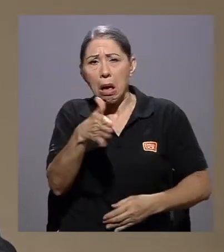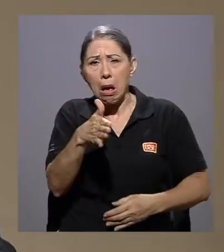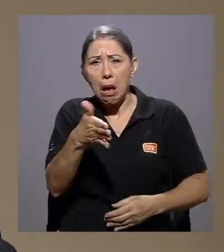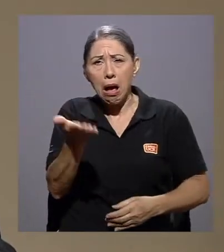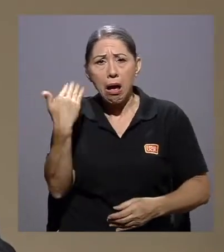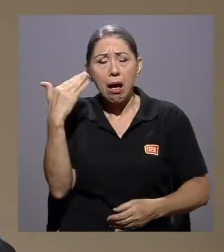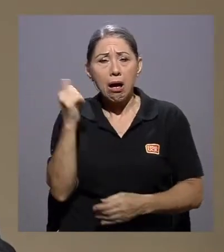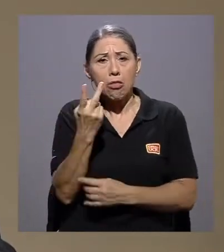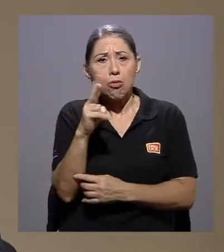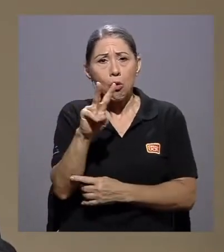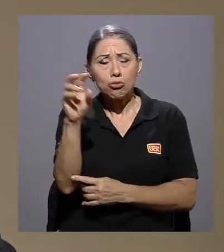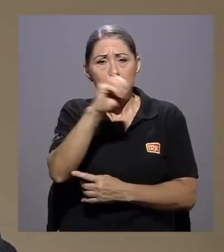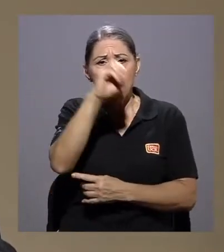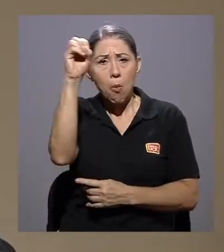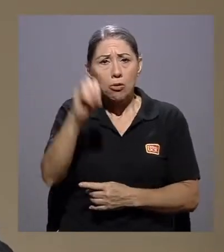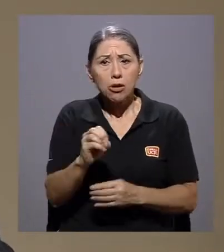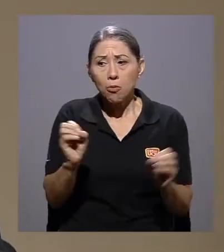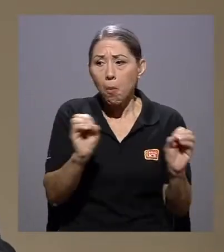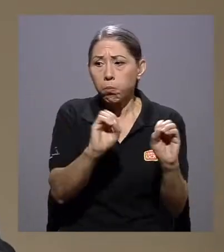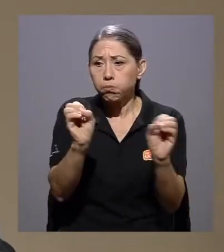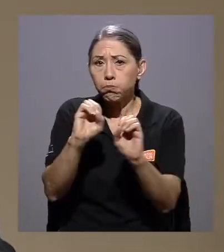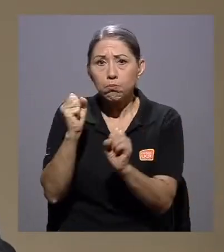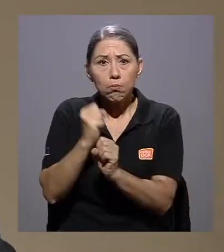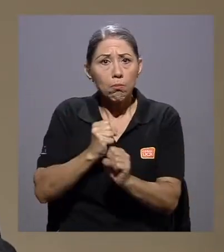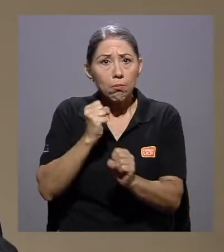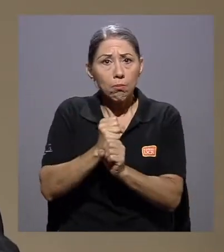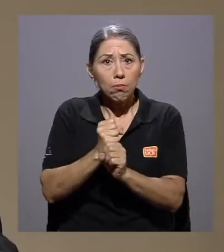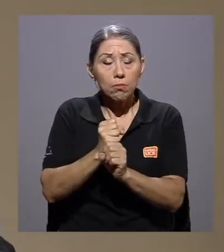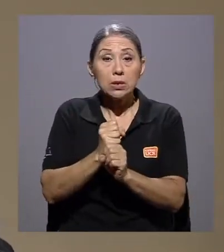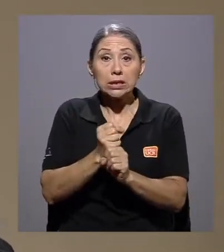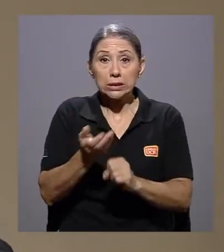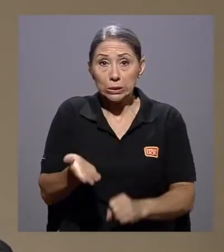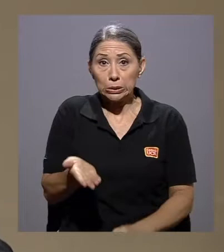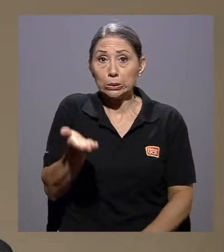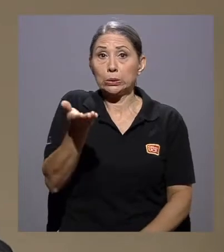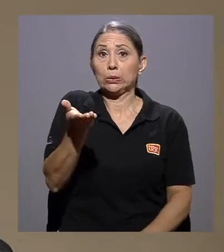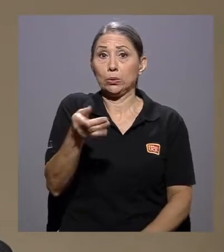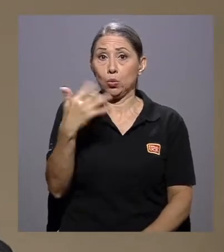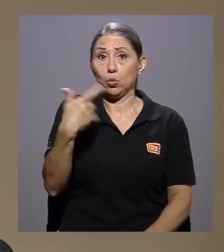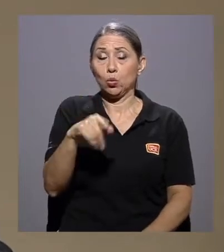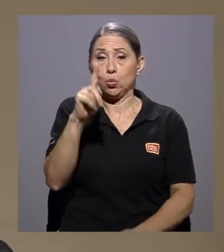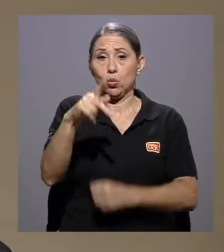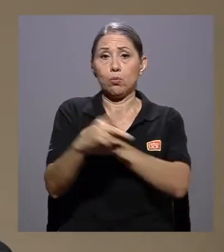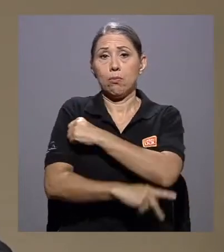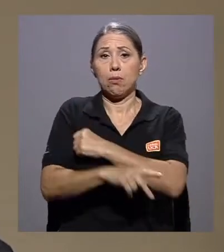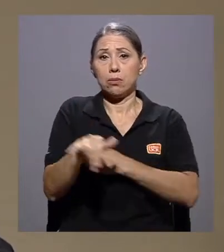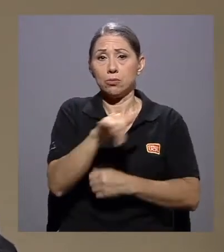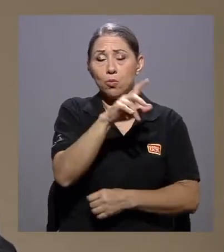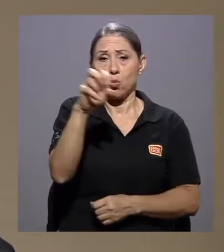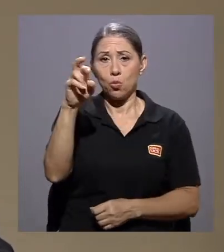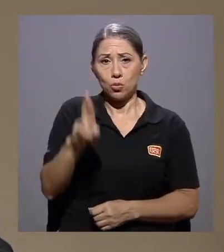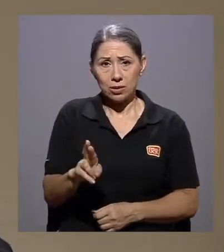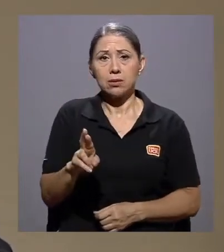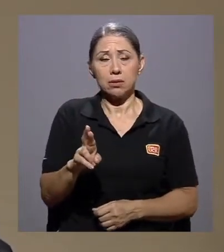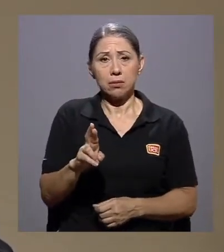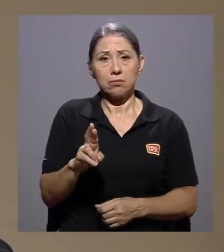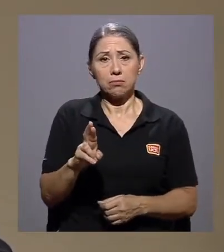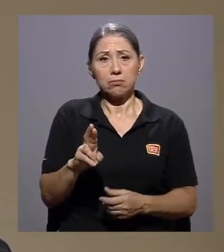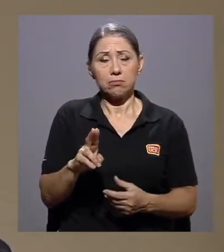era cerca del 12%, era una tasa de desempleo no baja para un país como Costa Rica,